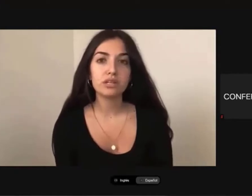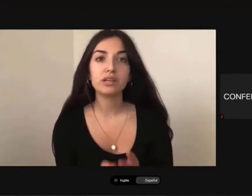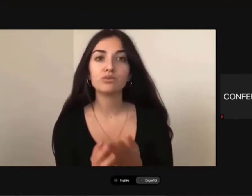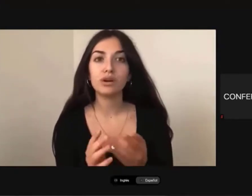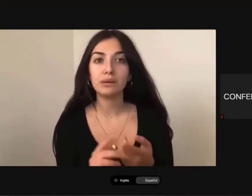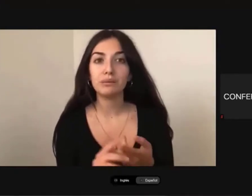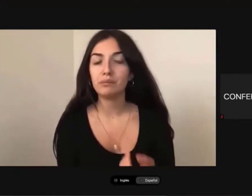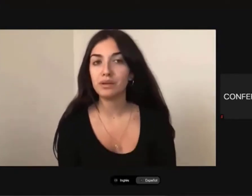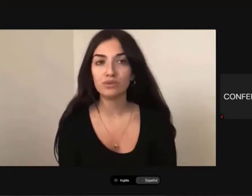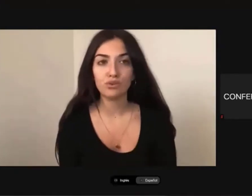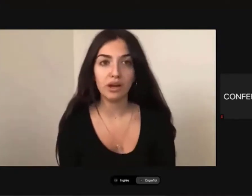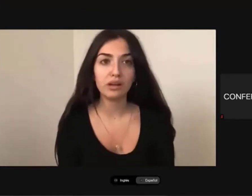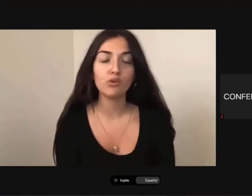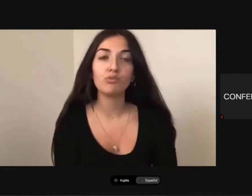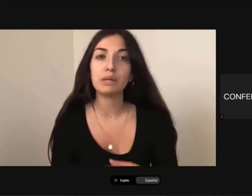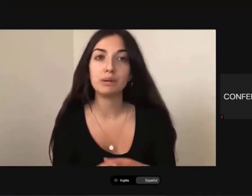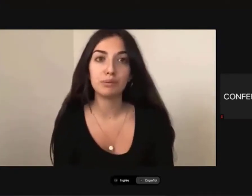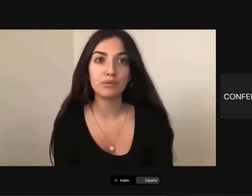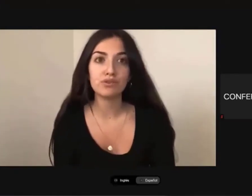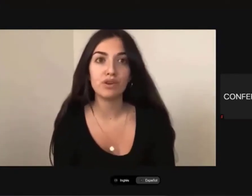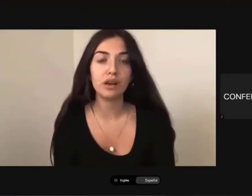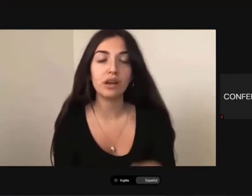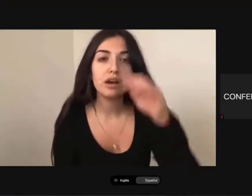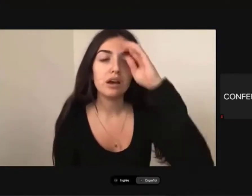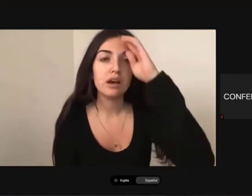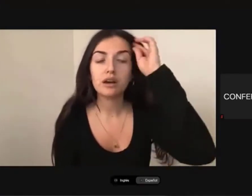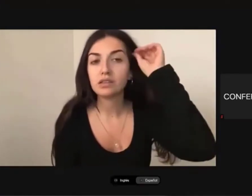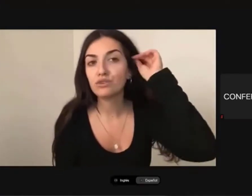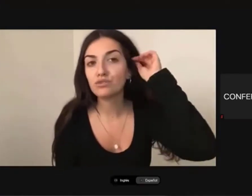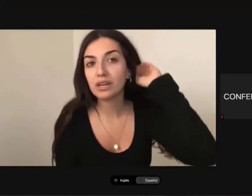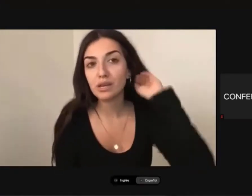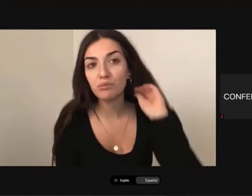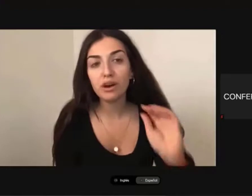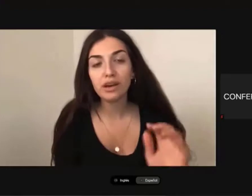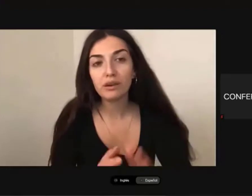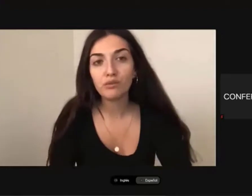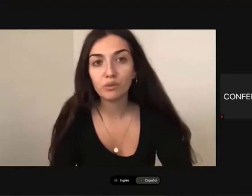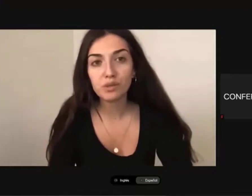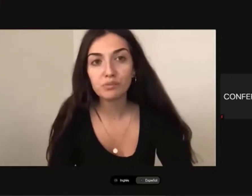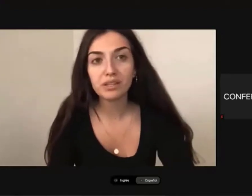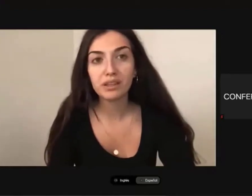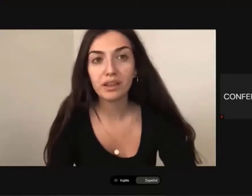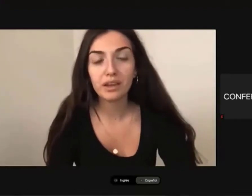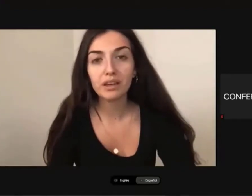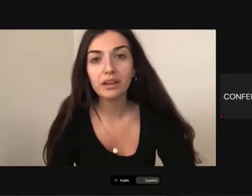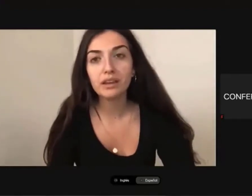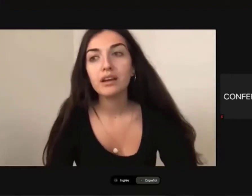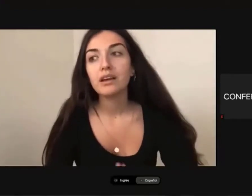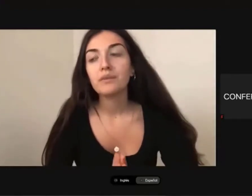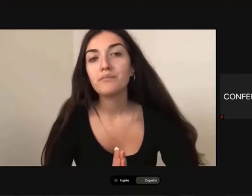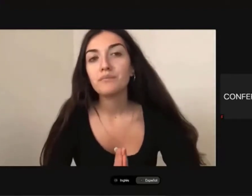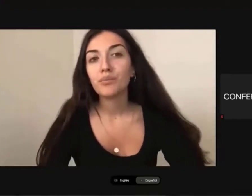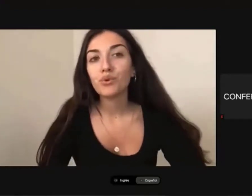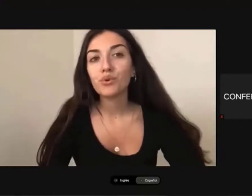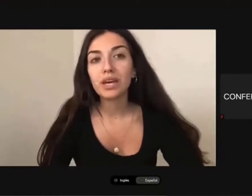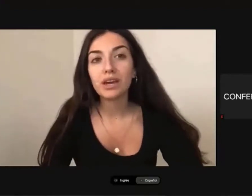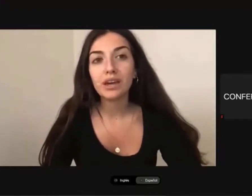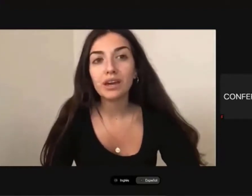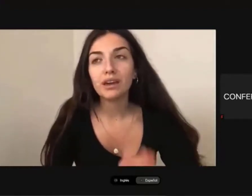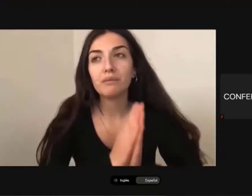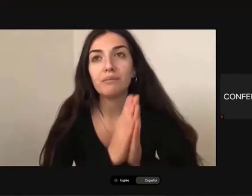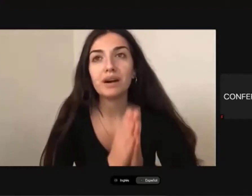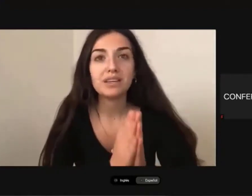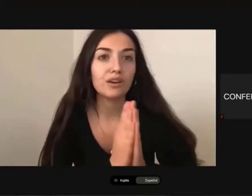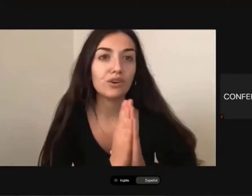de cosas, tanto a nivel personal como a nivel profesional. Así que os animo a que forméis parte de él,